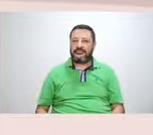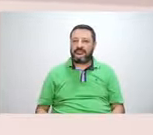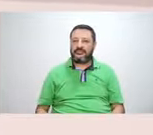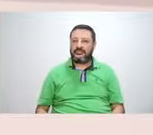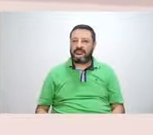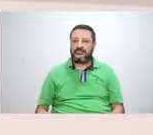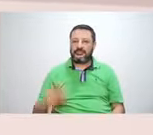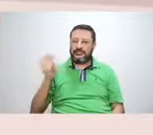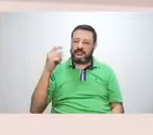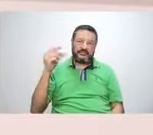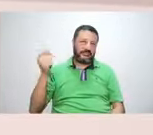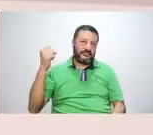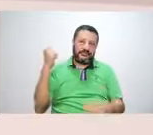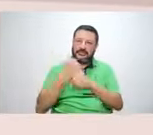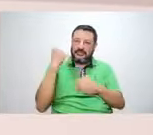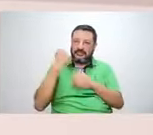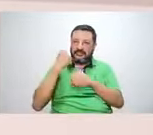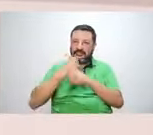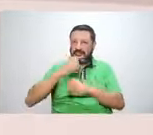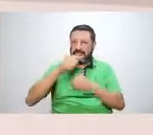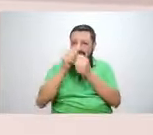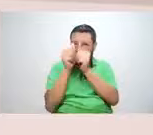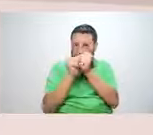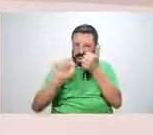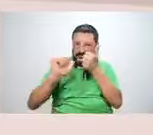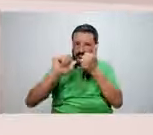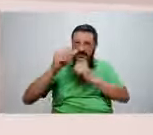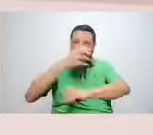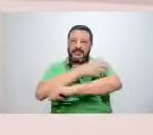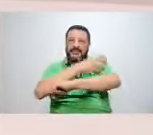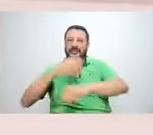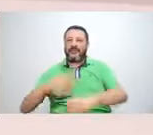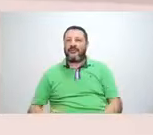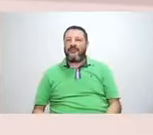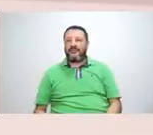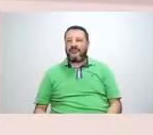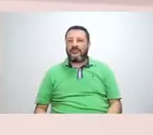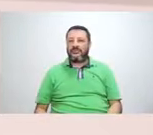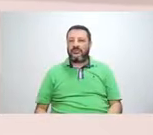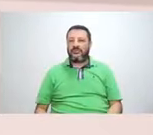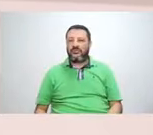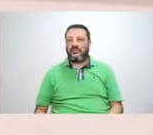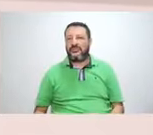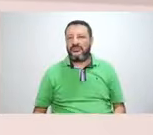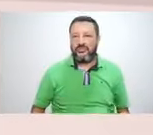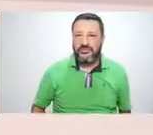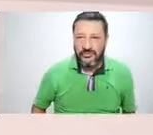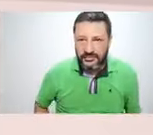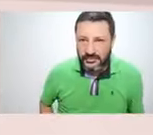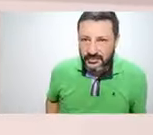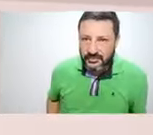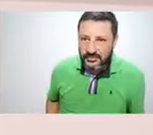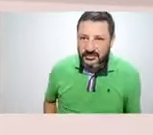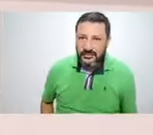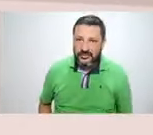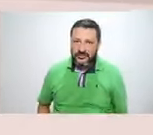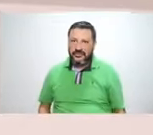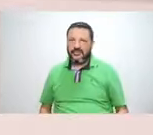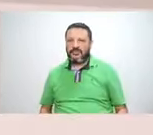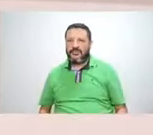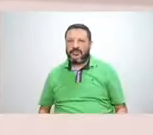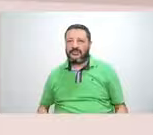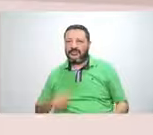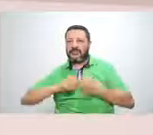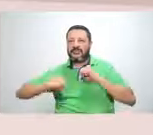sea, a full, resistencia a fuerza a full, pero tienes que tener un poco de anaerobia, porque si no,